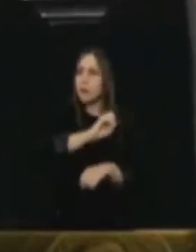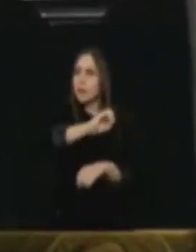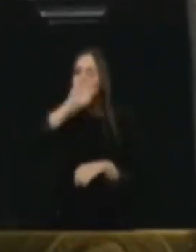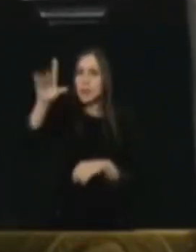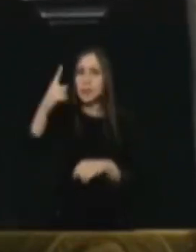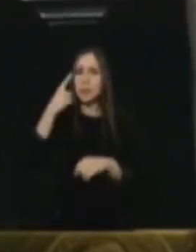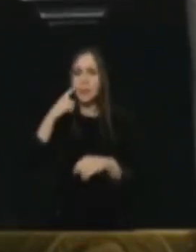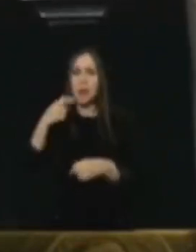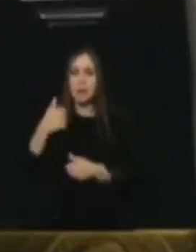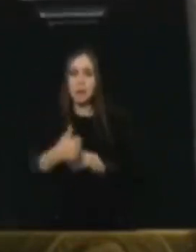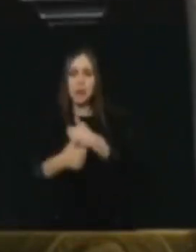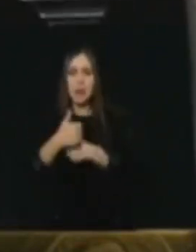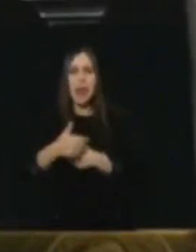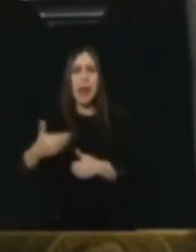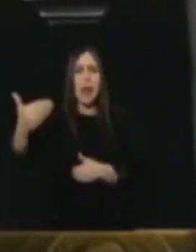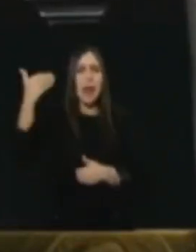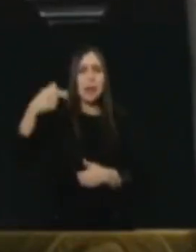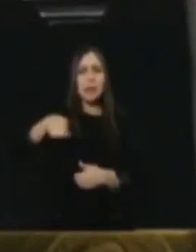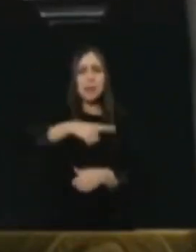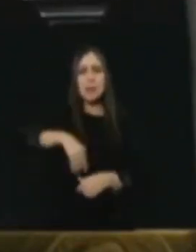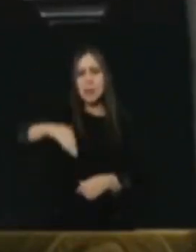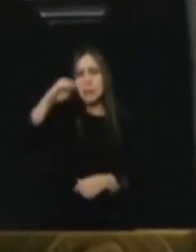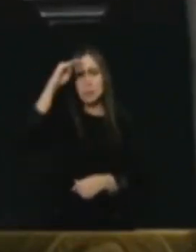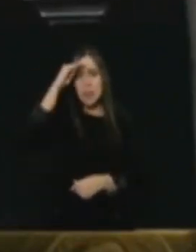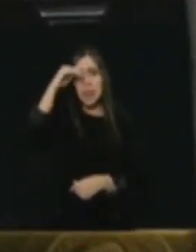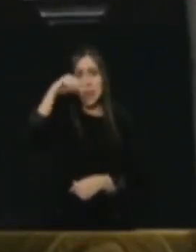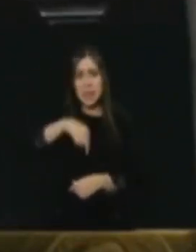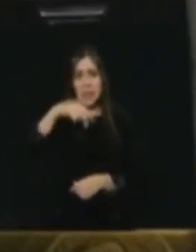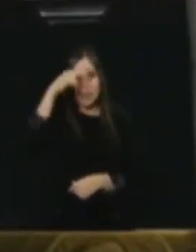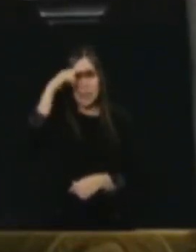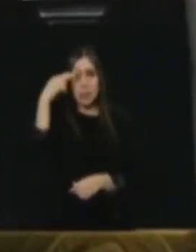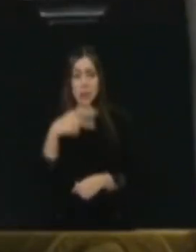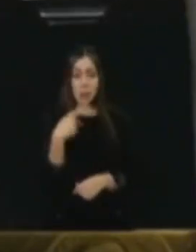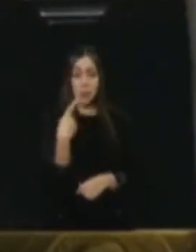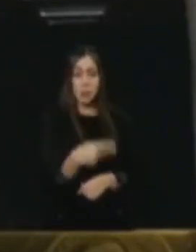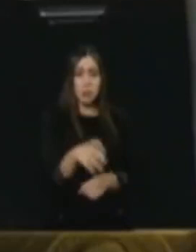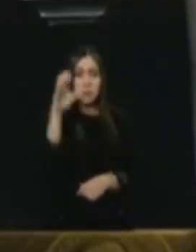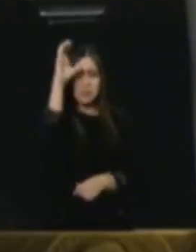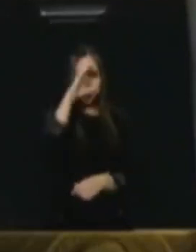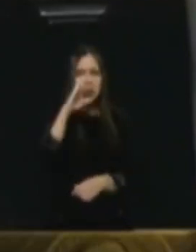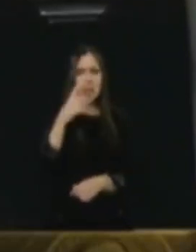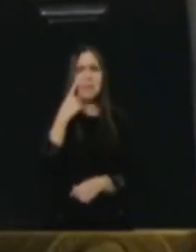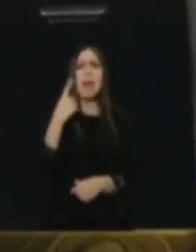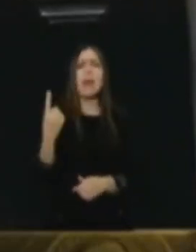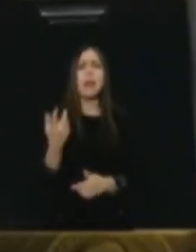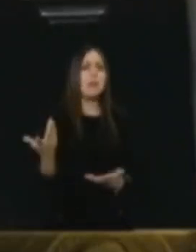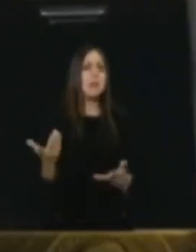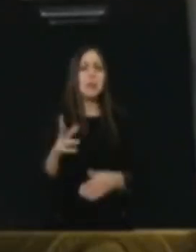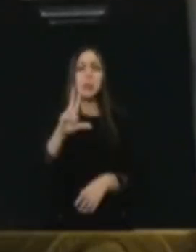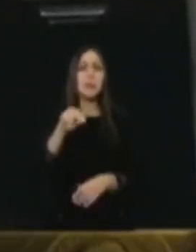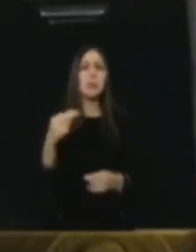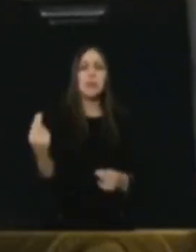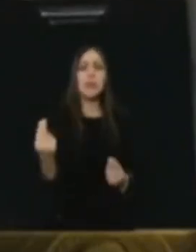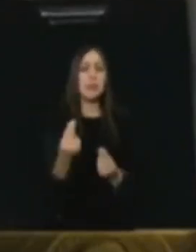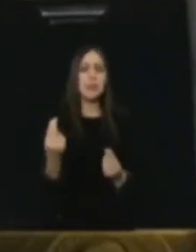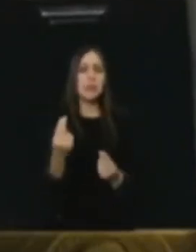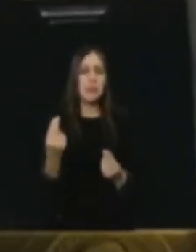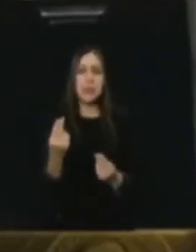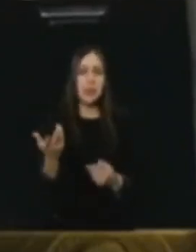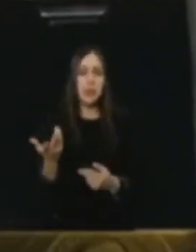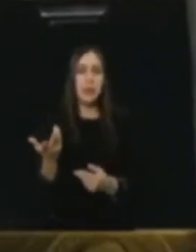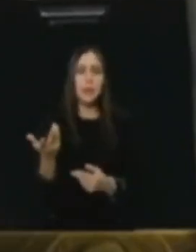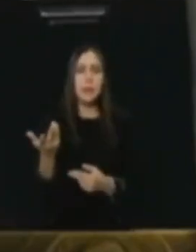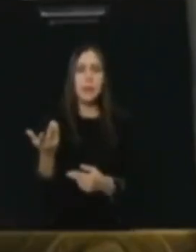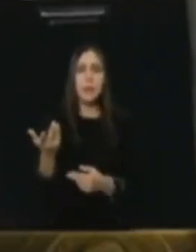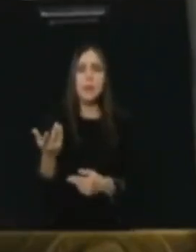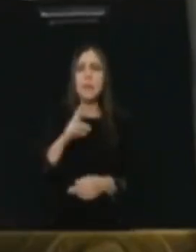que México no necesitaba hacer su propia ciencia, sino importarla